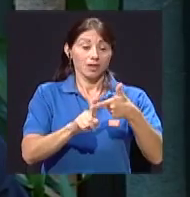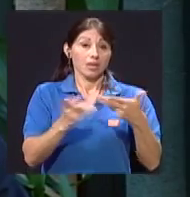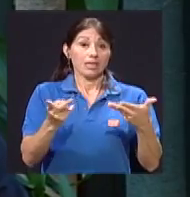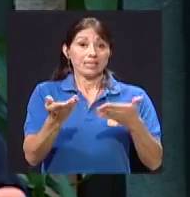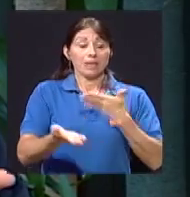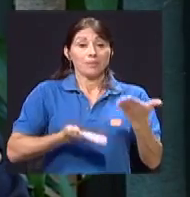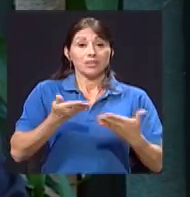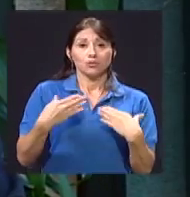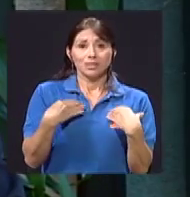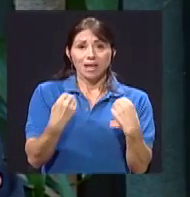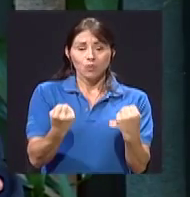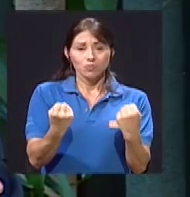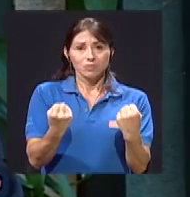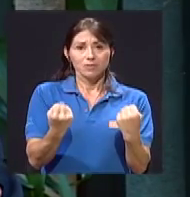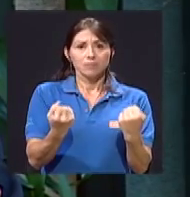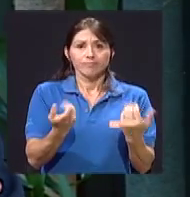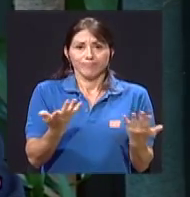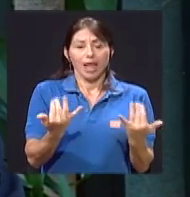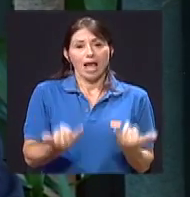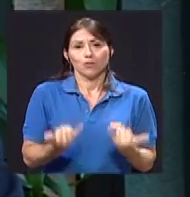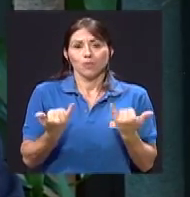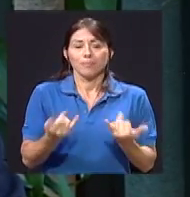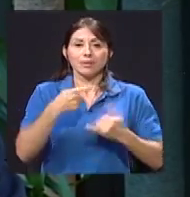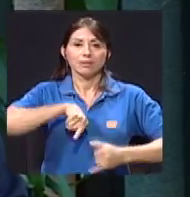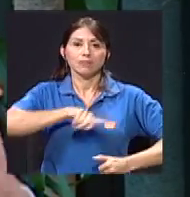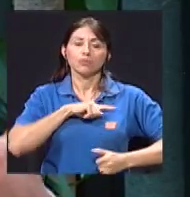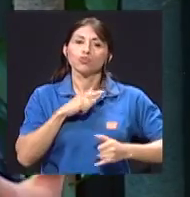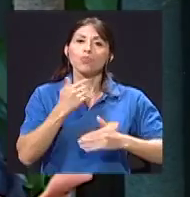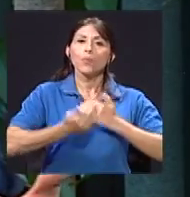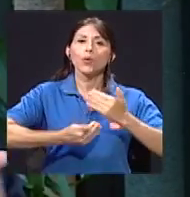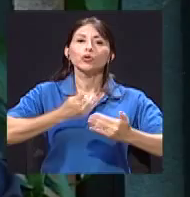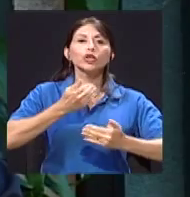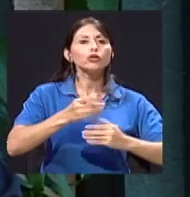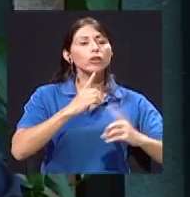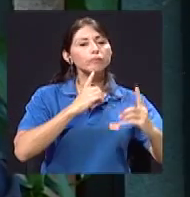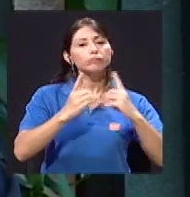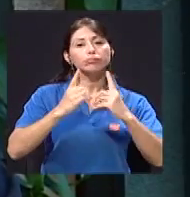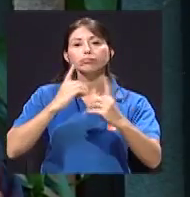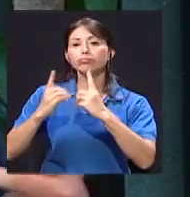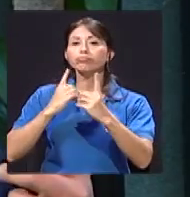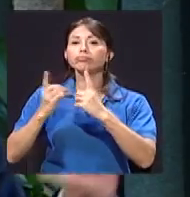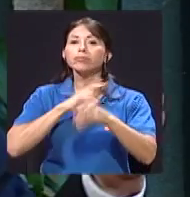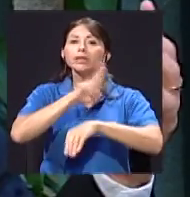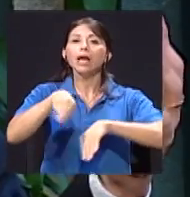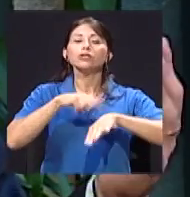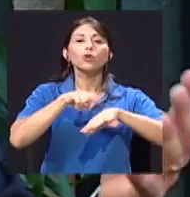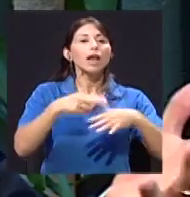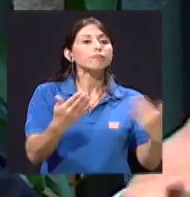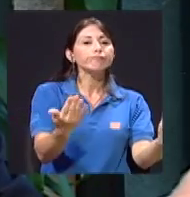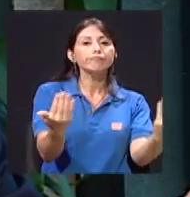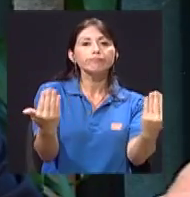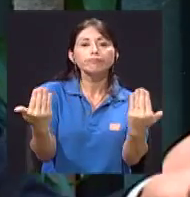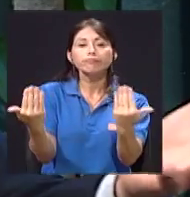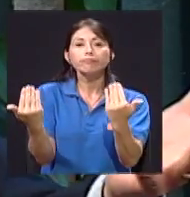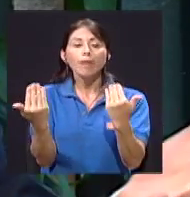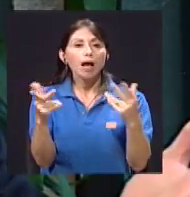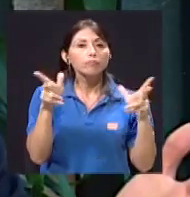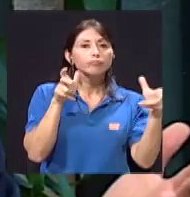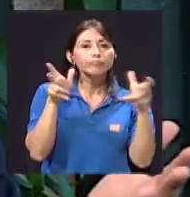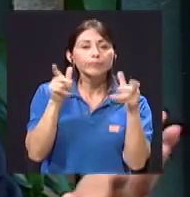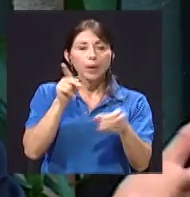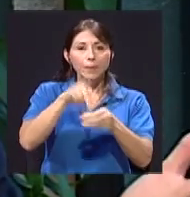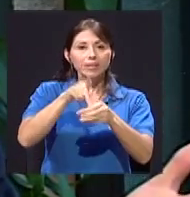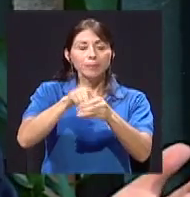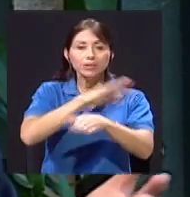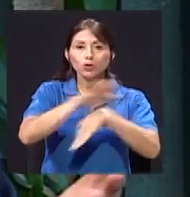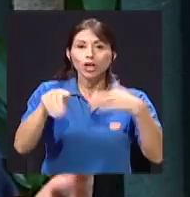servicios de salud, y aquí quisiéramos destacar que actualmente estamos en un proceso de diálogo nacional que busca escuchar precisamente la participación